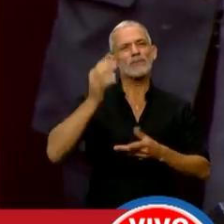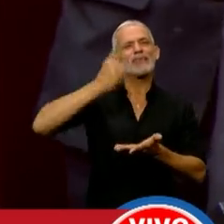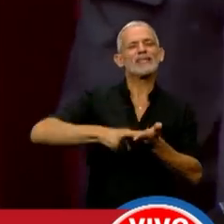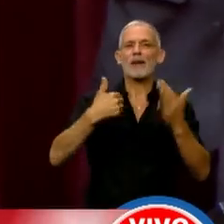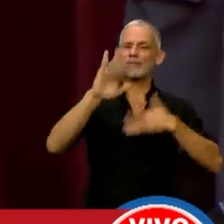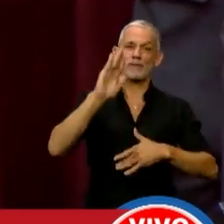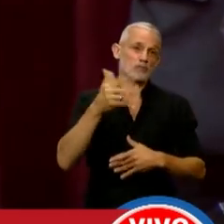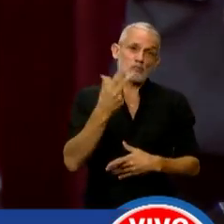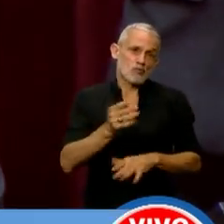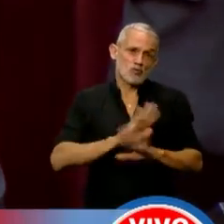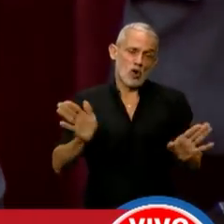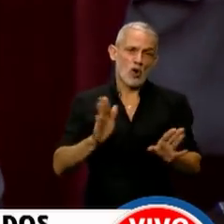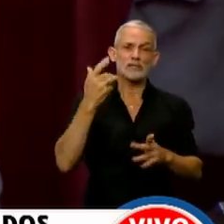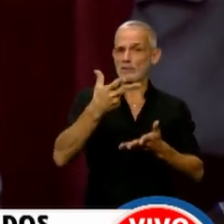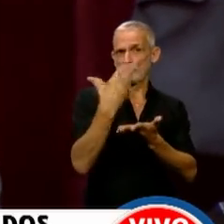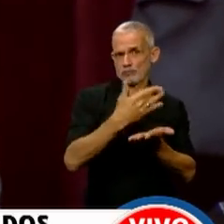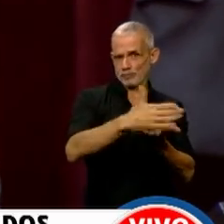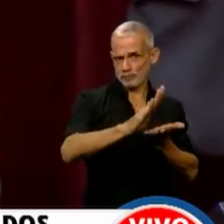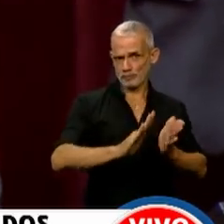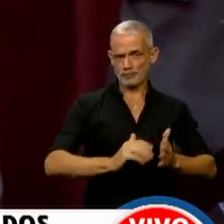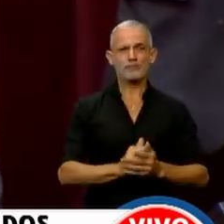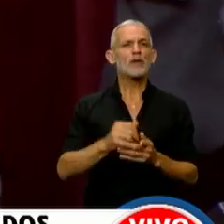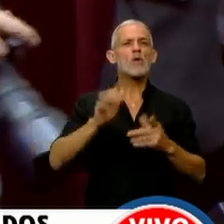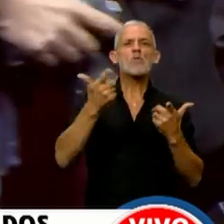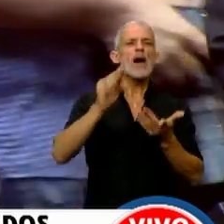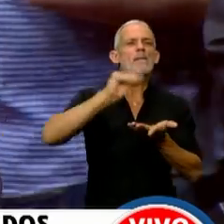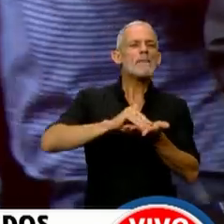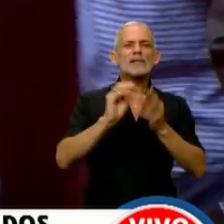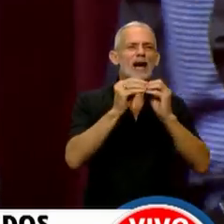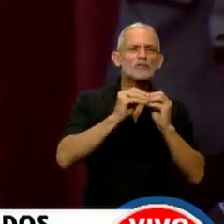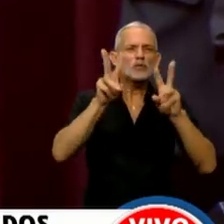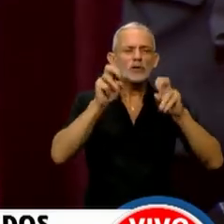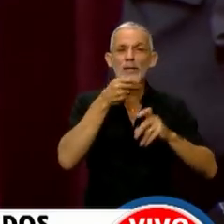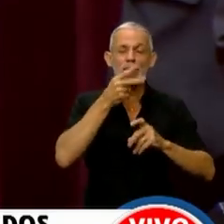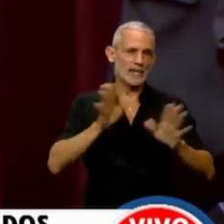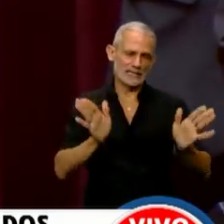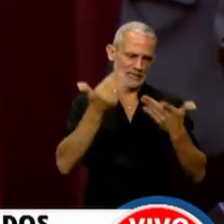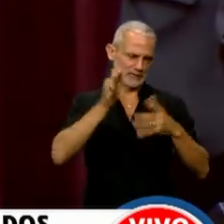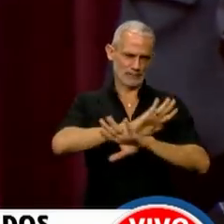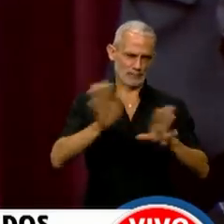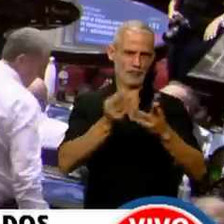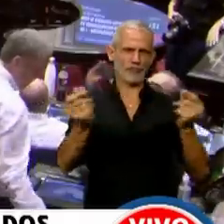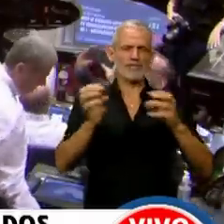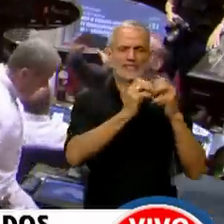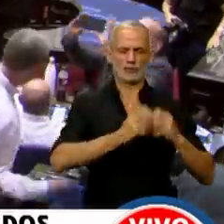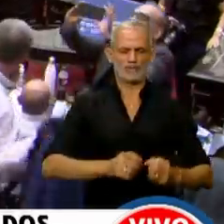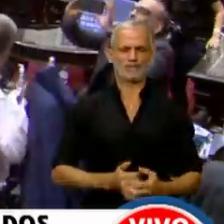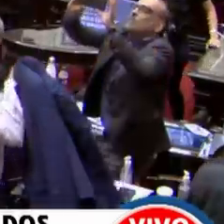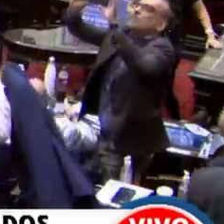mayoría por lo tanto queda rechazado no habiendo más asuntos que tratar se levanta la sesión